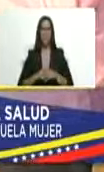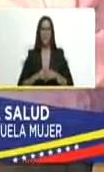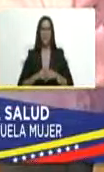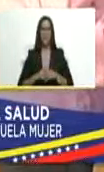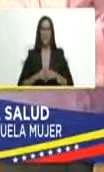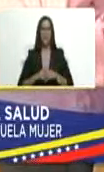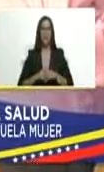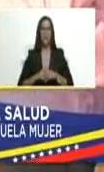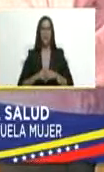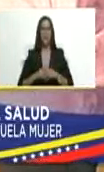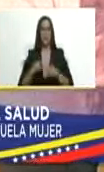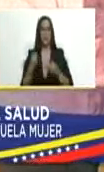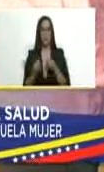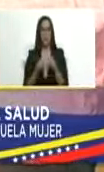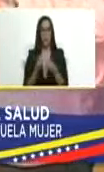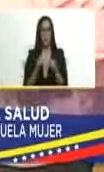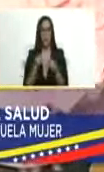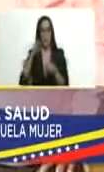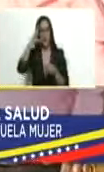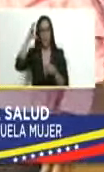comencé yo como canciller.